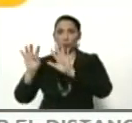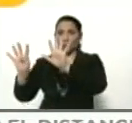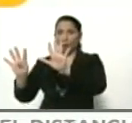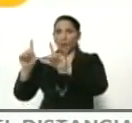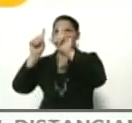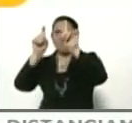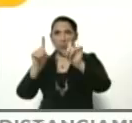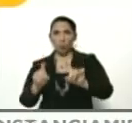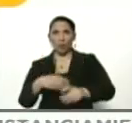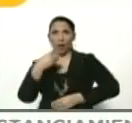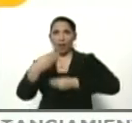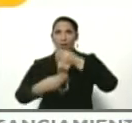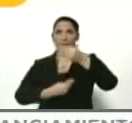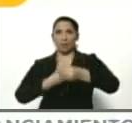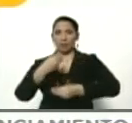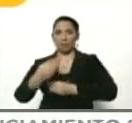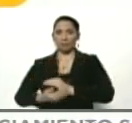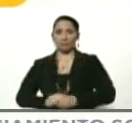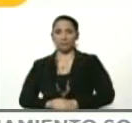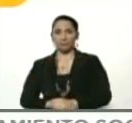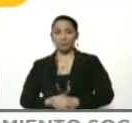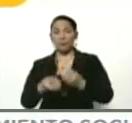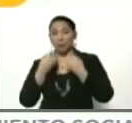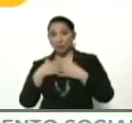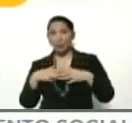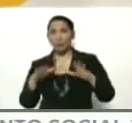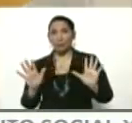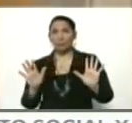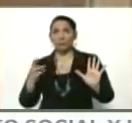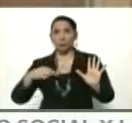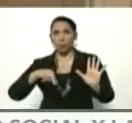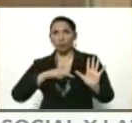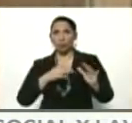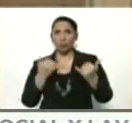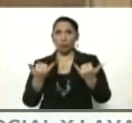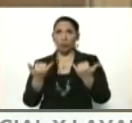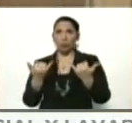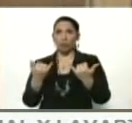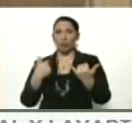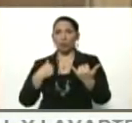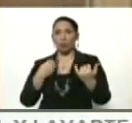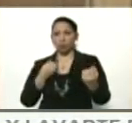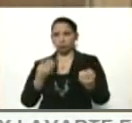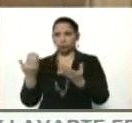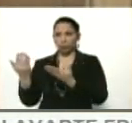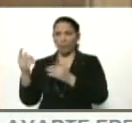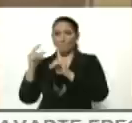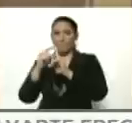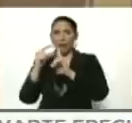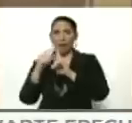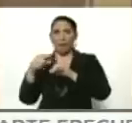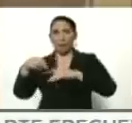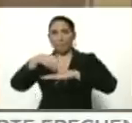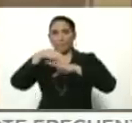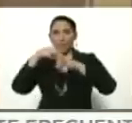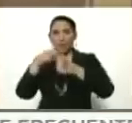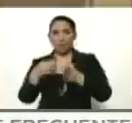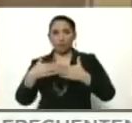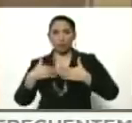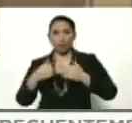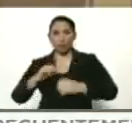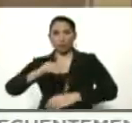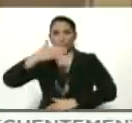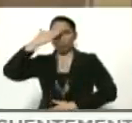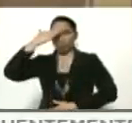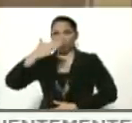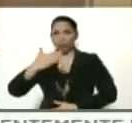25.709 pruebas. Bueno, estábamos ahorita justamente, yo les voy a dar la palabra al ministro de Salud y al almirante en